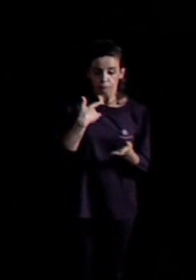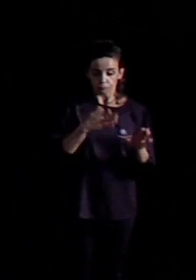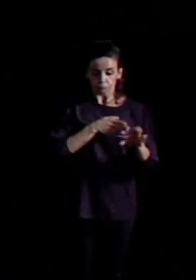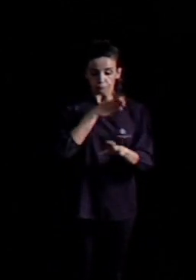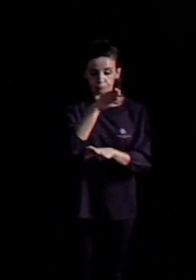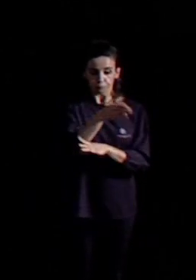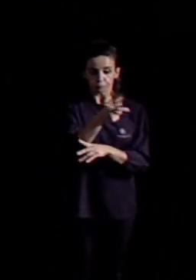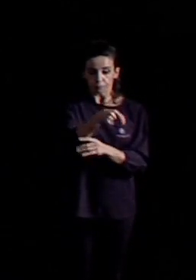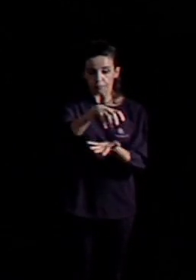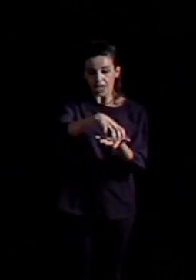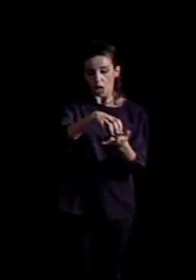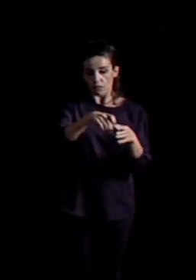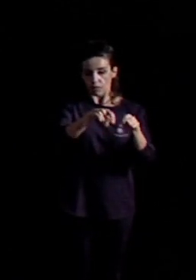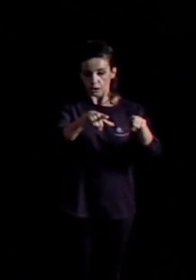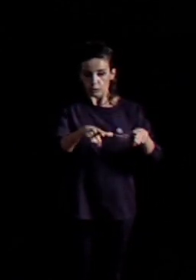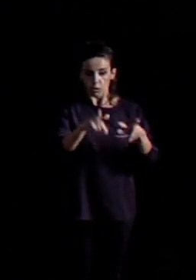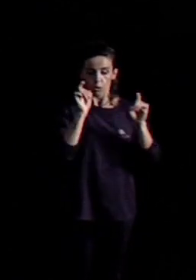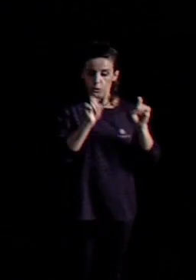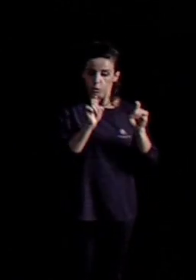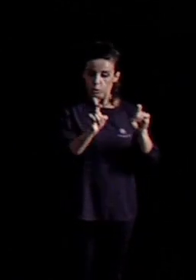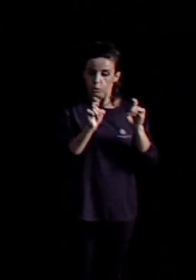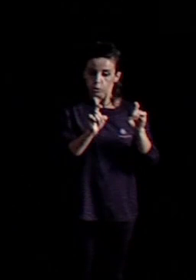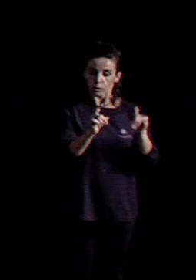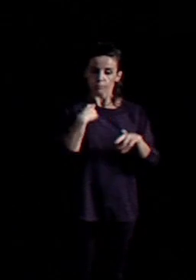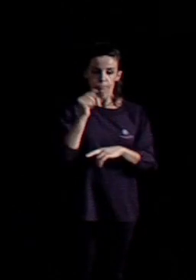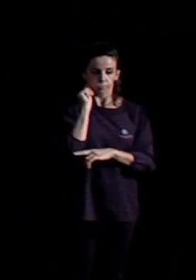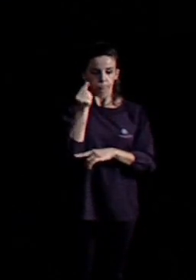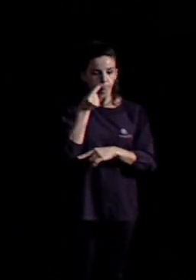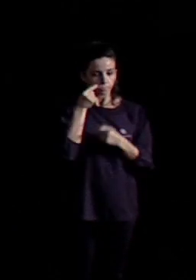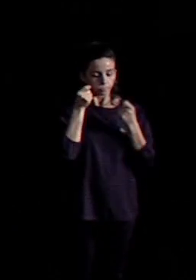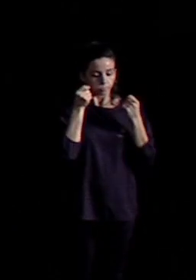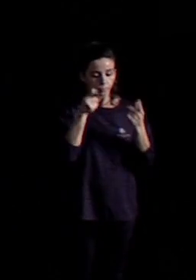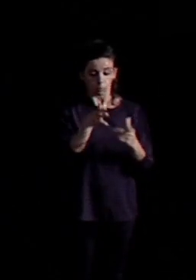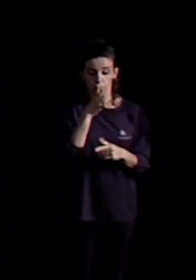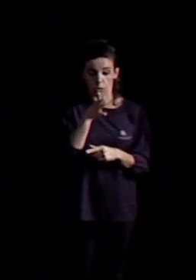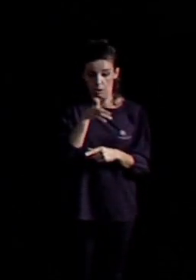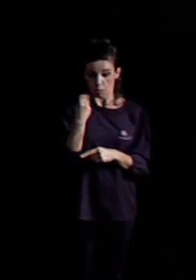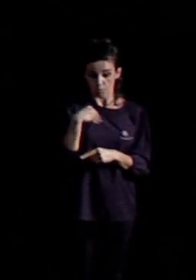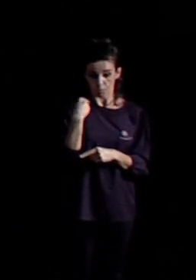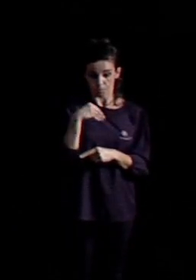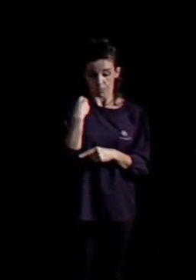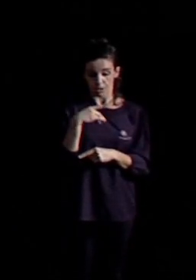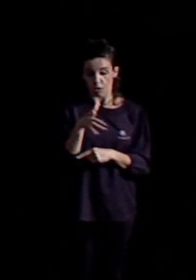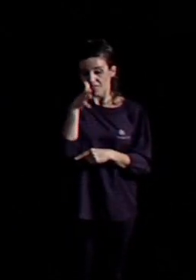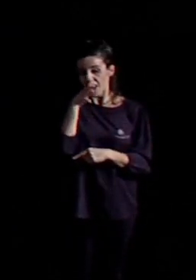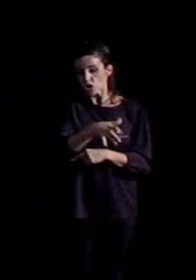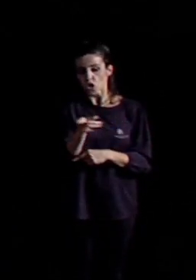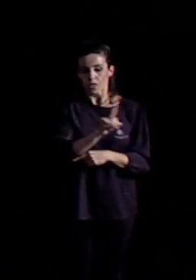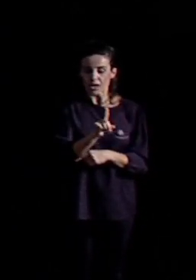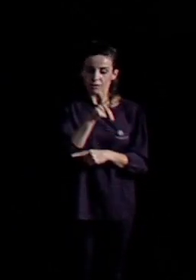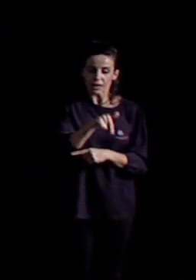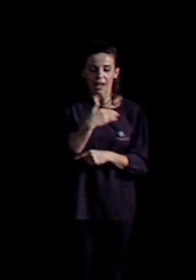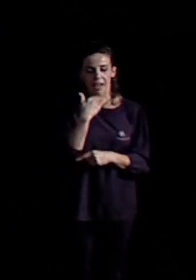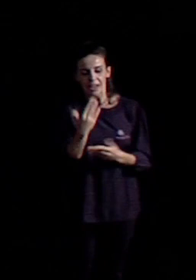a los centros educativos, me doy cuenta que por el motivo este que les digo de la no denuncia, ahí hay una